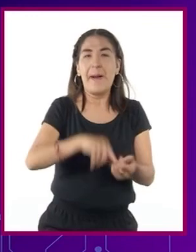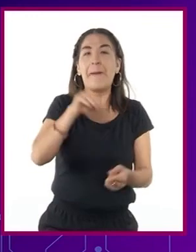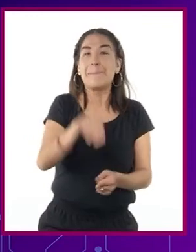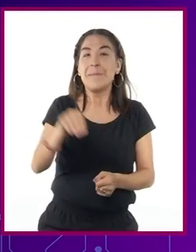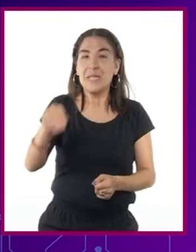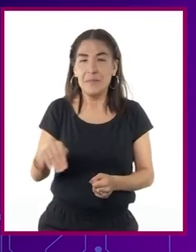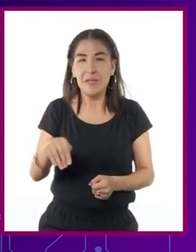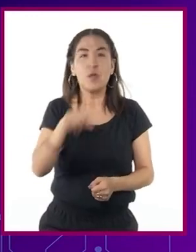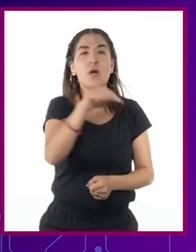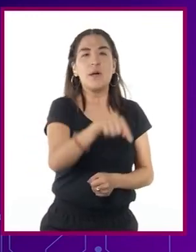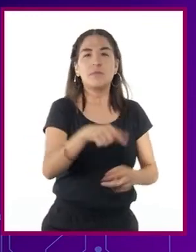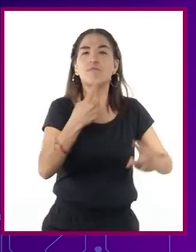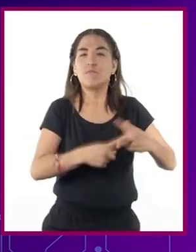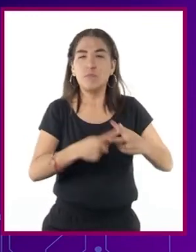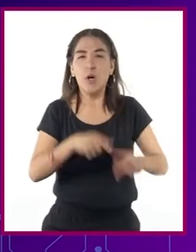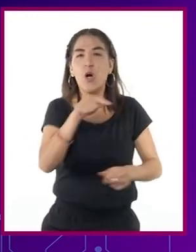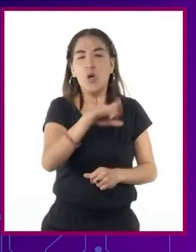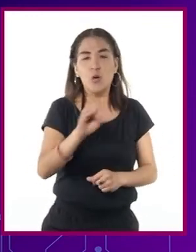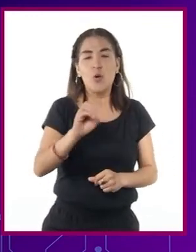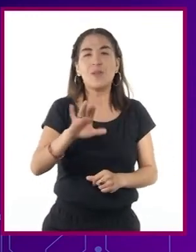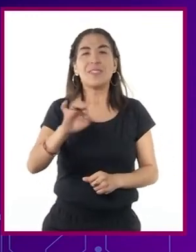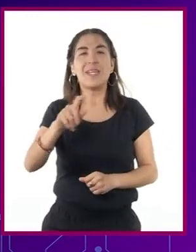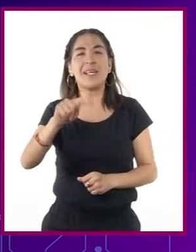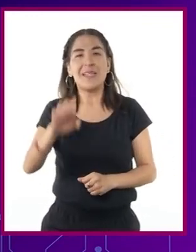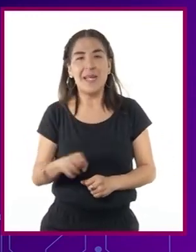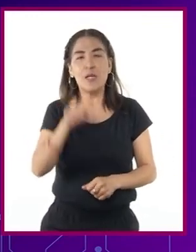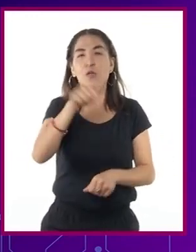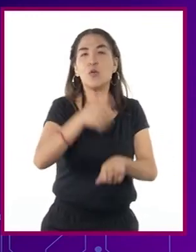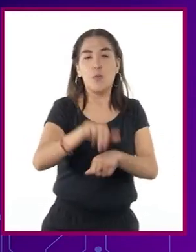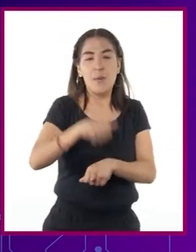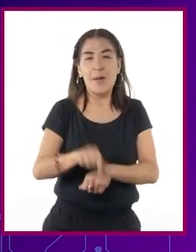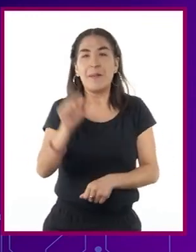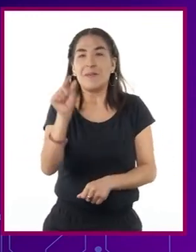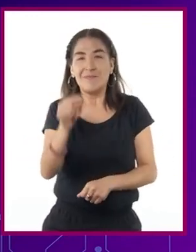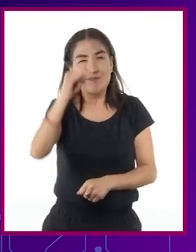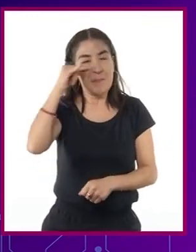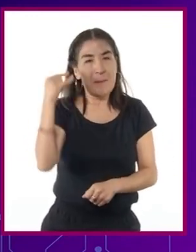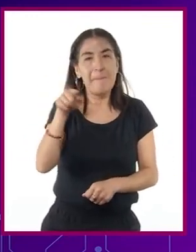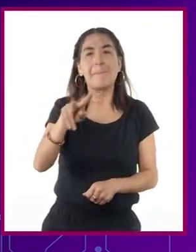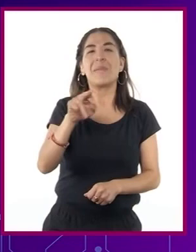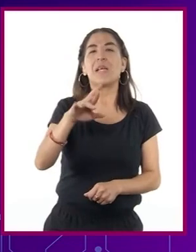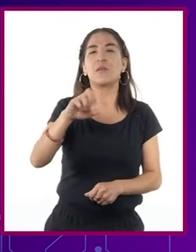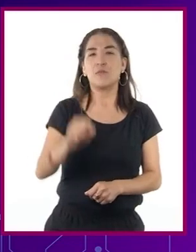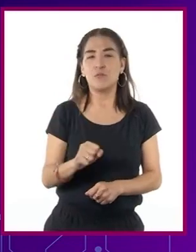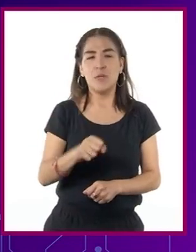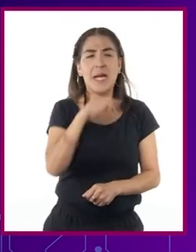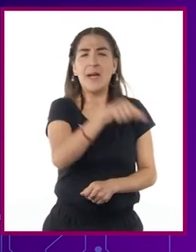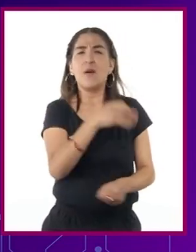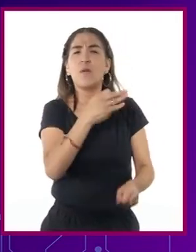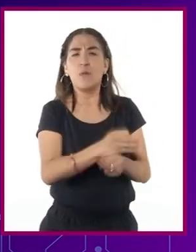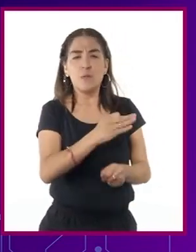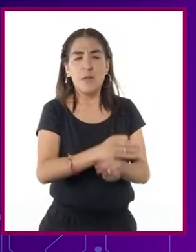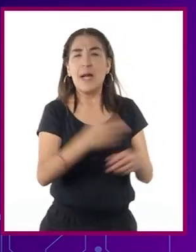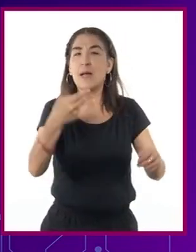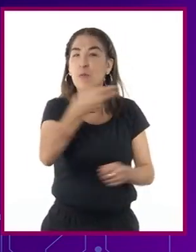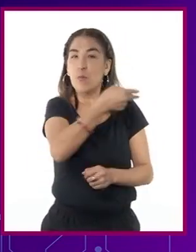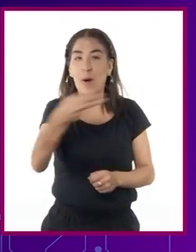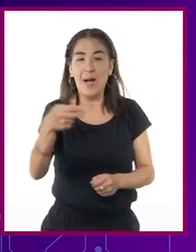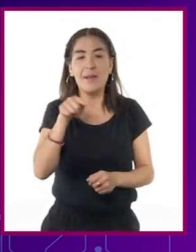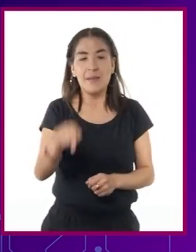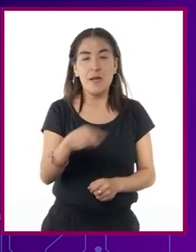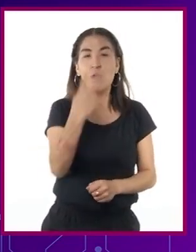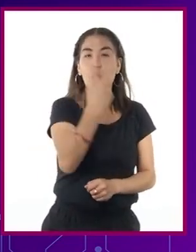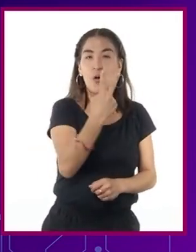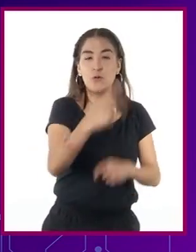podemos calcular el cociente del tamaño de la bacteria entre el tamaño del virus. Este cociente es igual al cociente